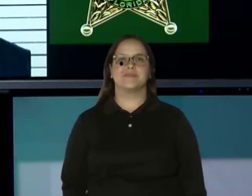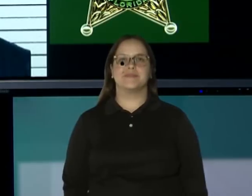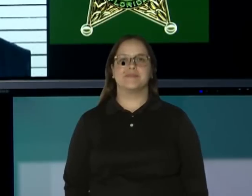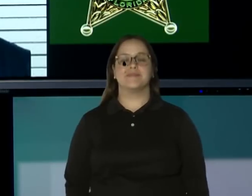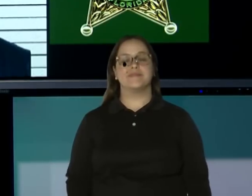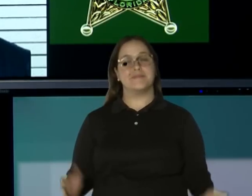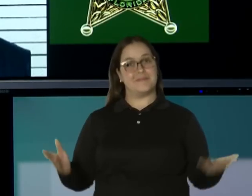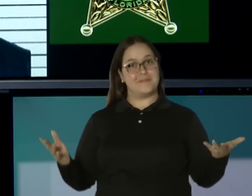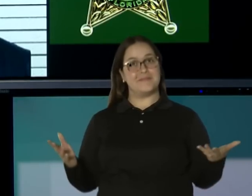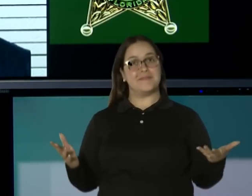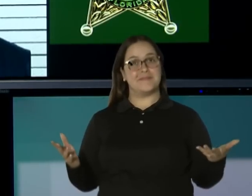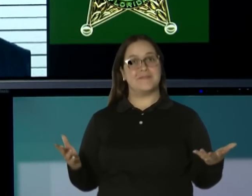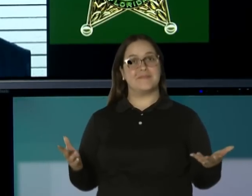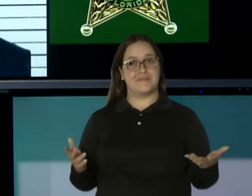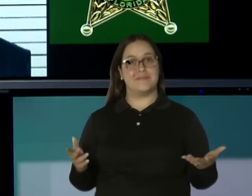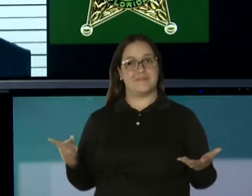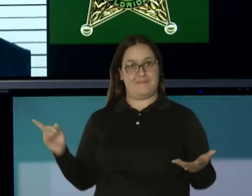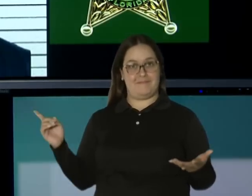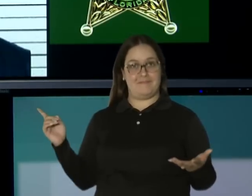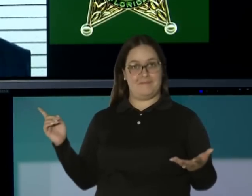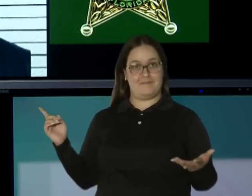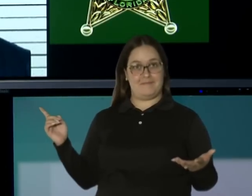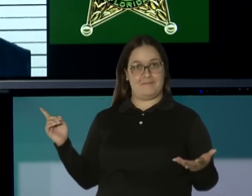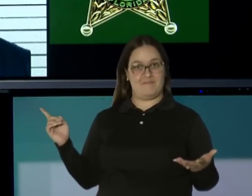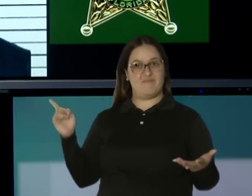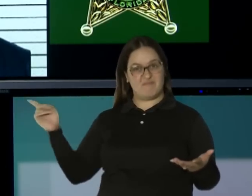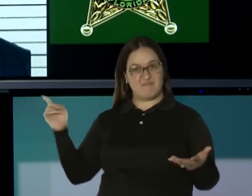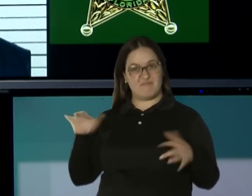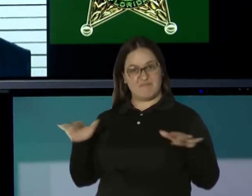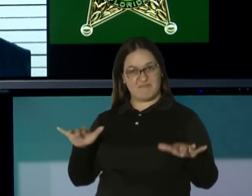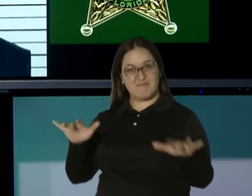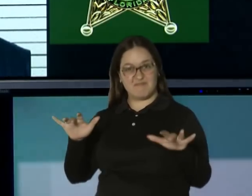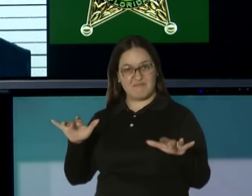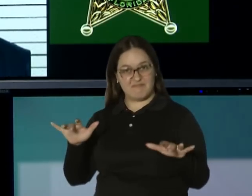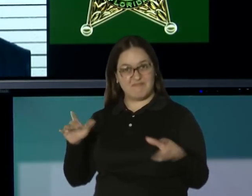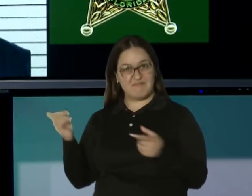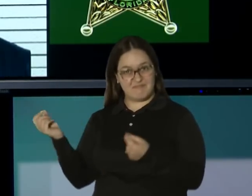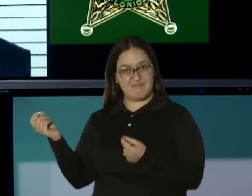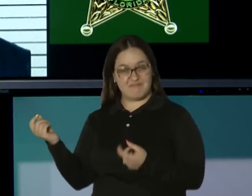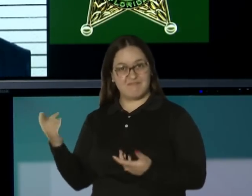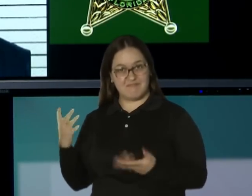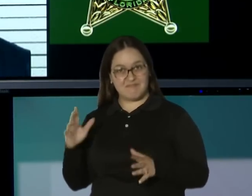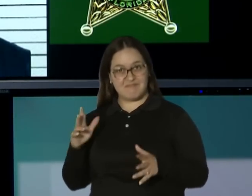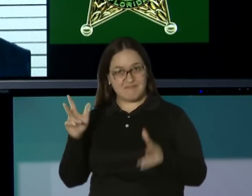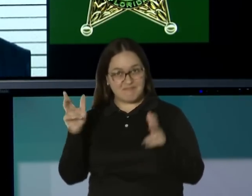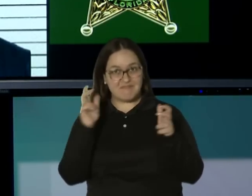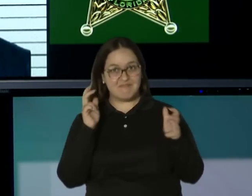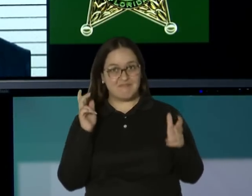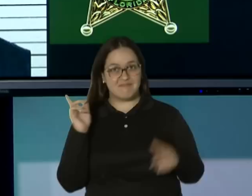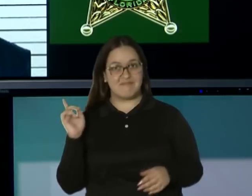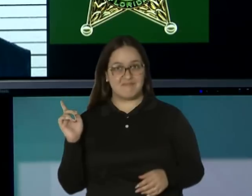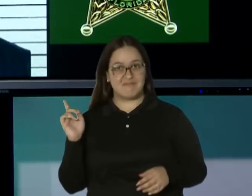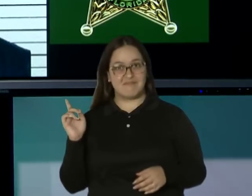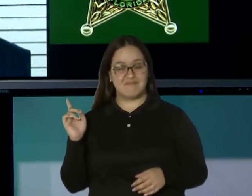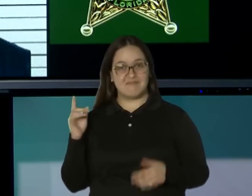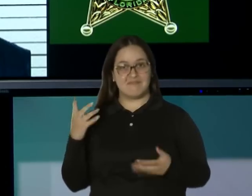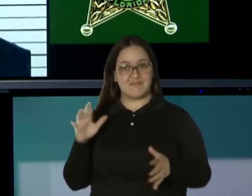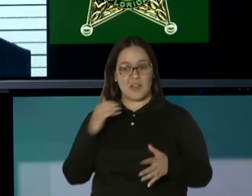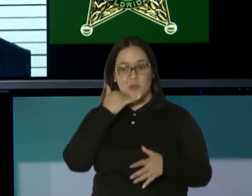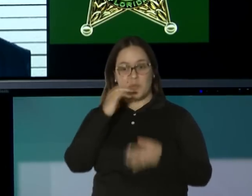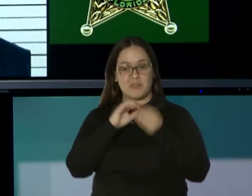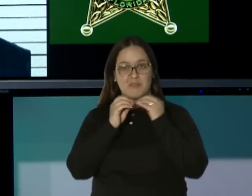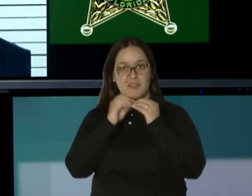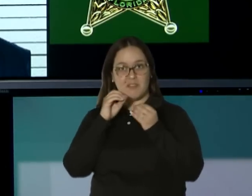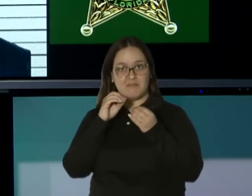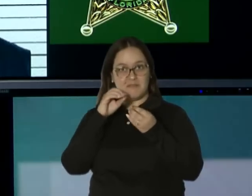Damas y caballeros, ¿vieron lo que hizo este individuo? Lo que explicó el Sheriff Marcos López. Anotaron los números telefónicos, no